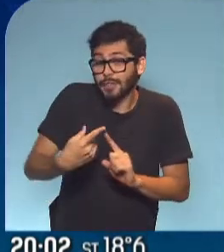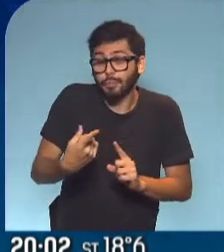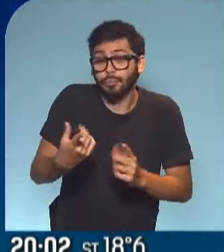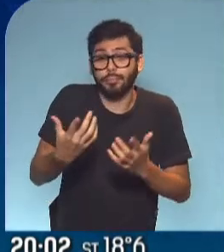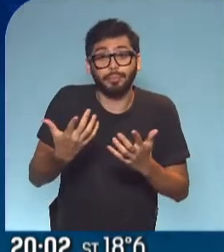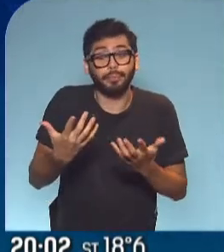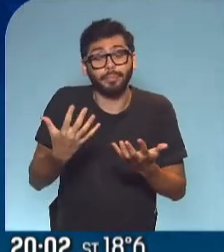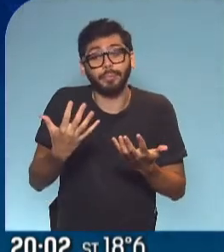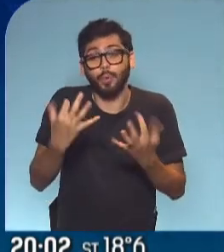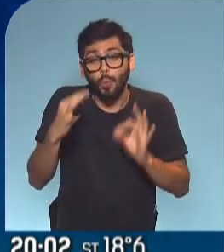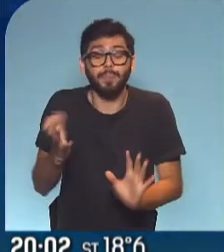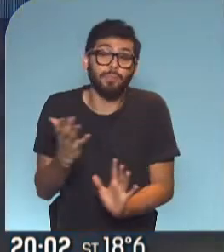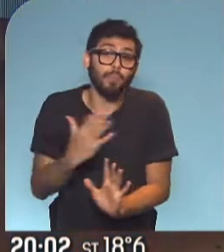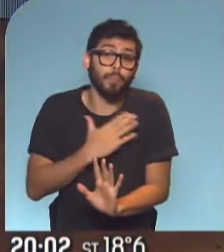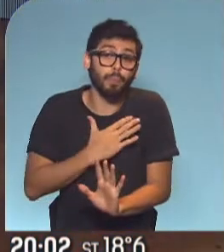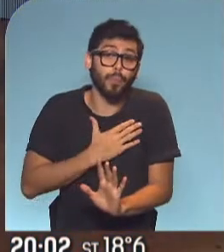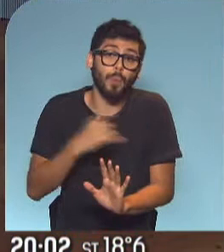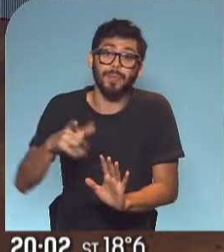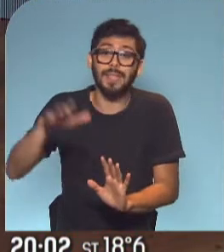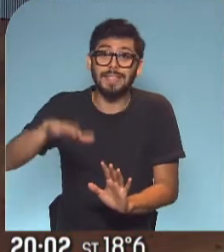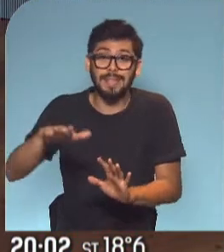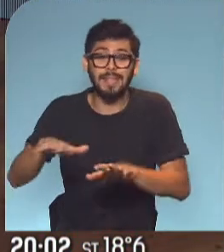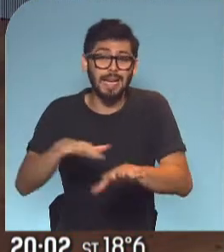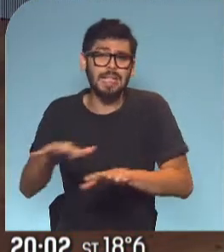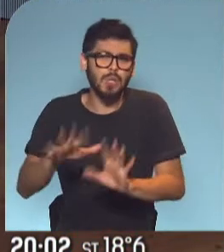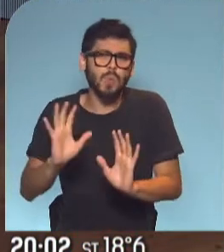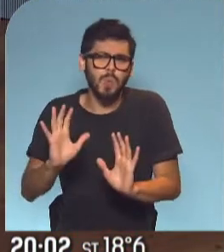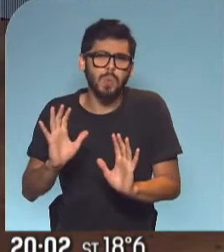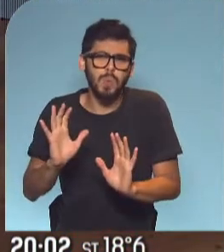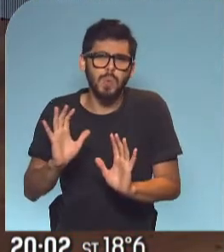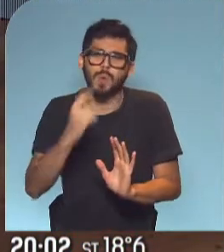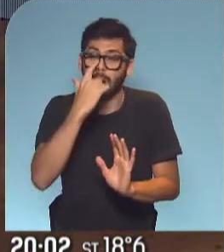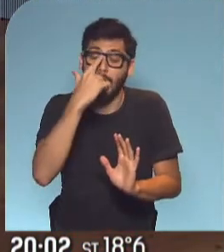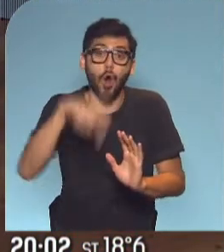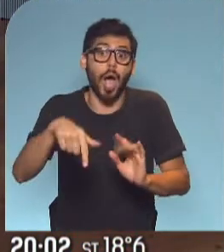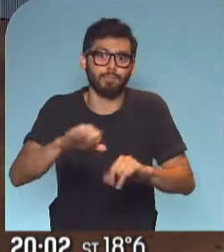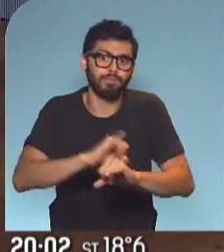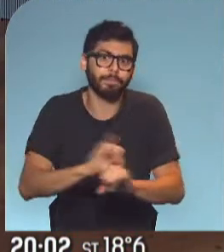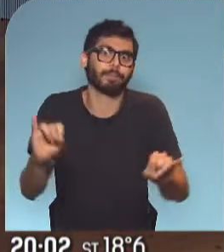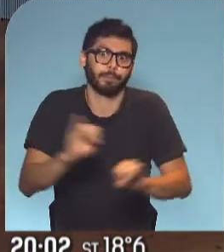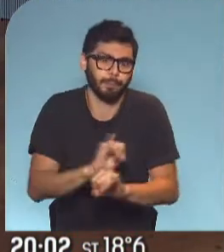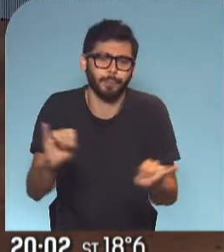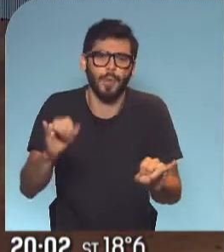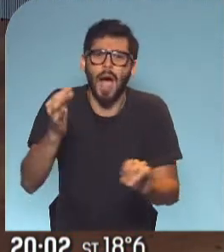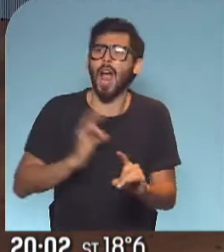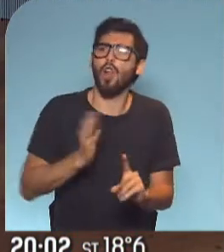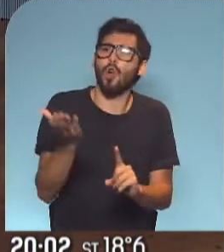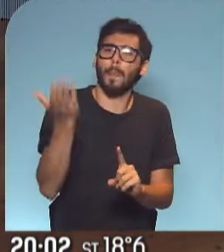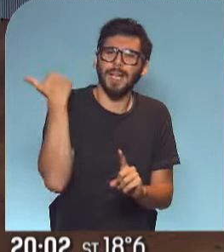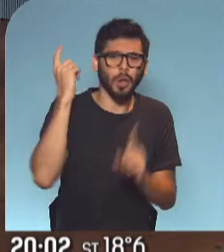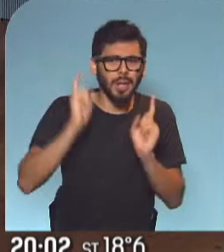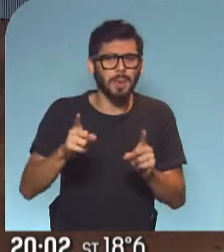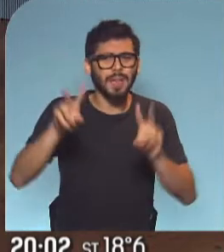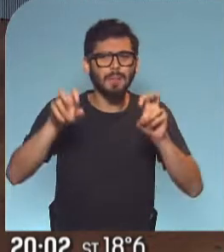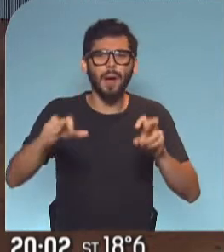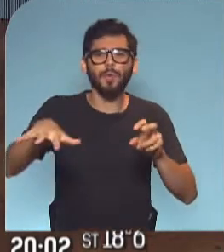por el suceso que se ha vivido con esta niña. En algunos otros momentos también, a fin de año pasado, con aquellas tomas de Guernica y en